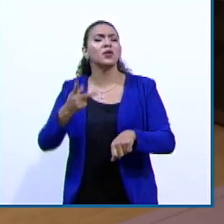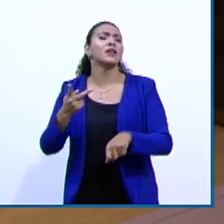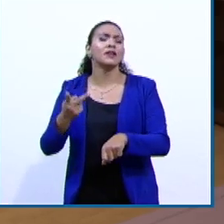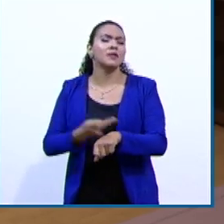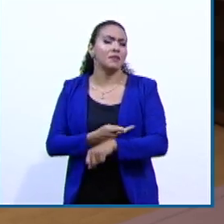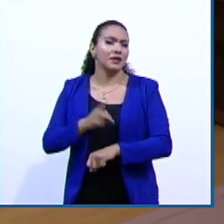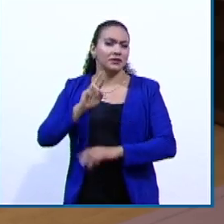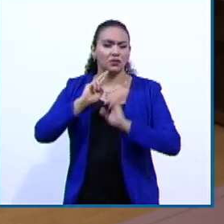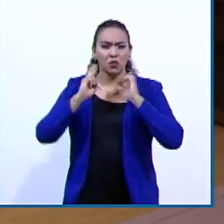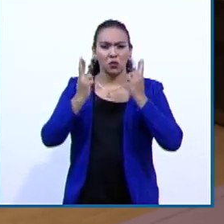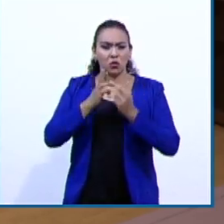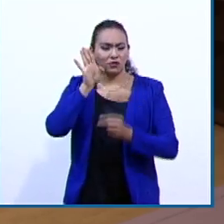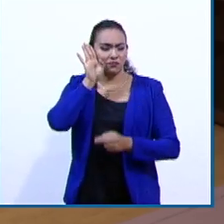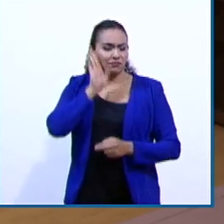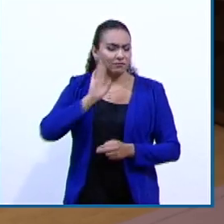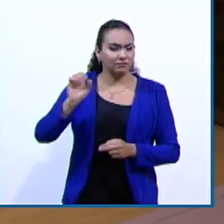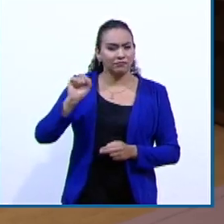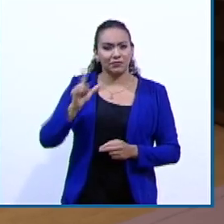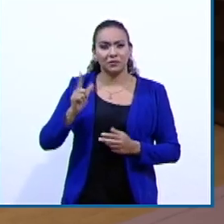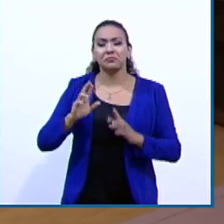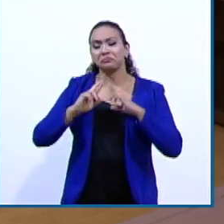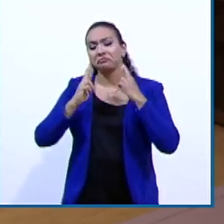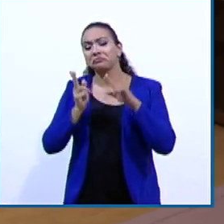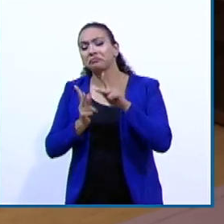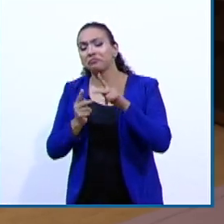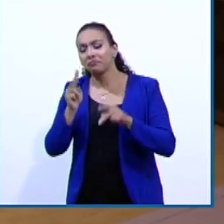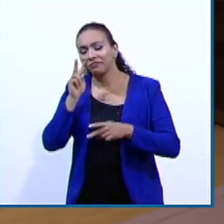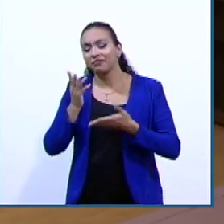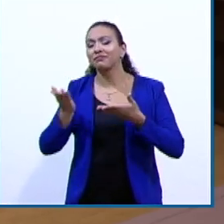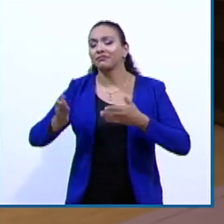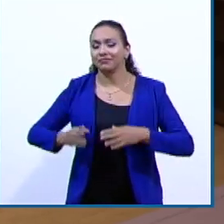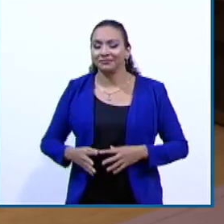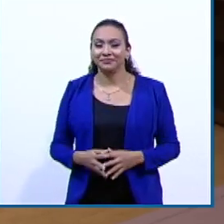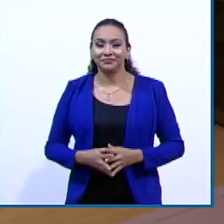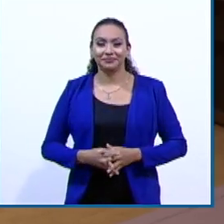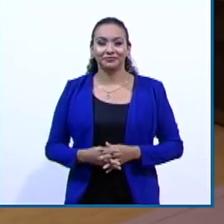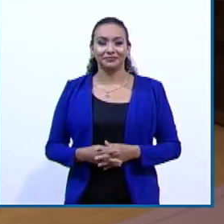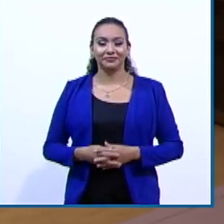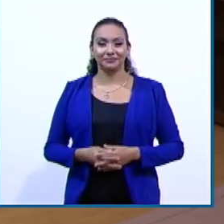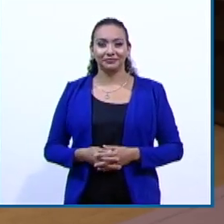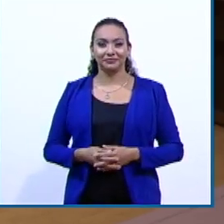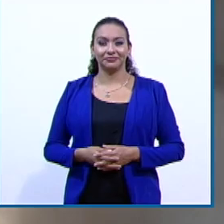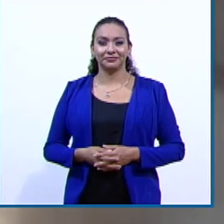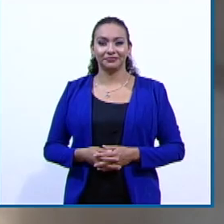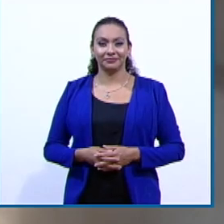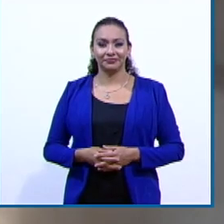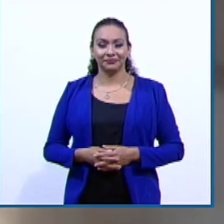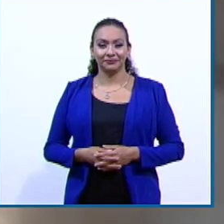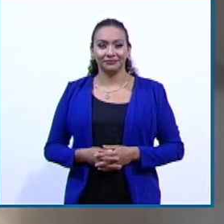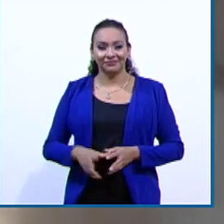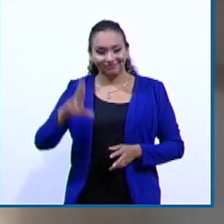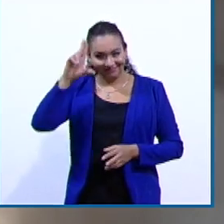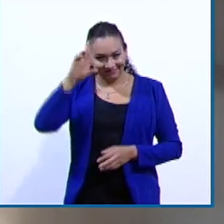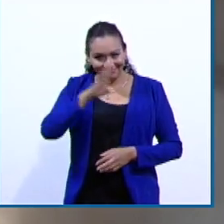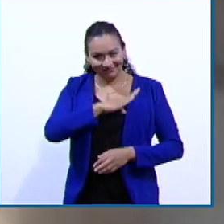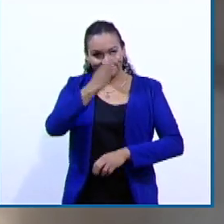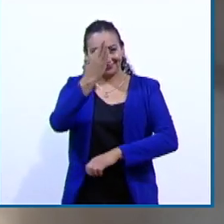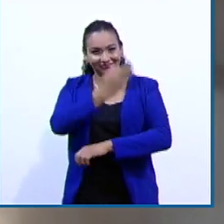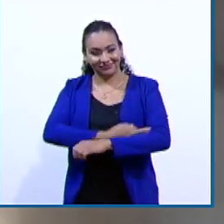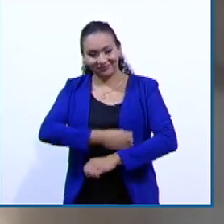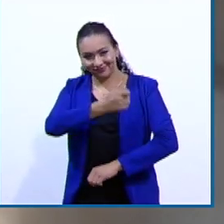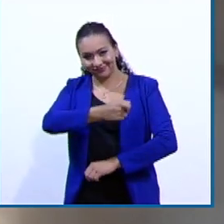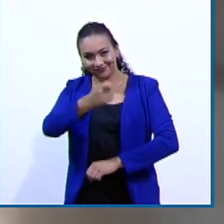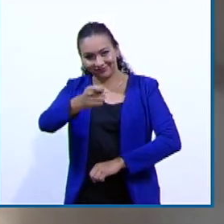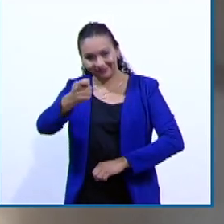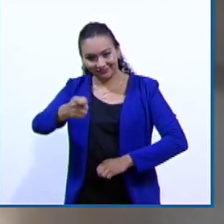sesión el Pleno de Ministras y Ministros. Muy buenas tardes, Mario. Adelante con tu reporte. ¿Qué tal? Muy buenas tardes a todas las personas